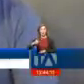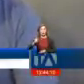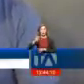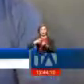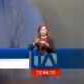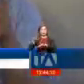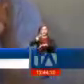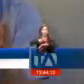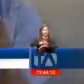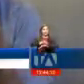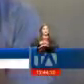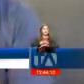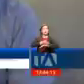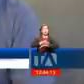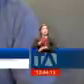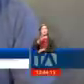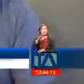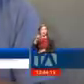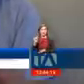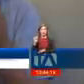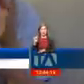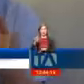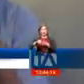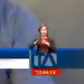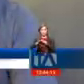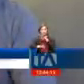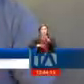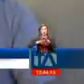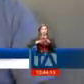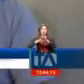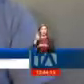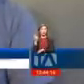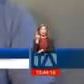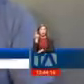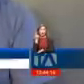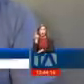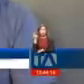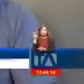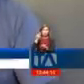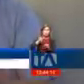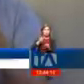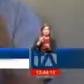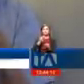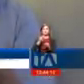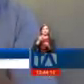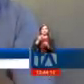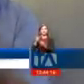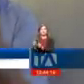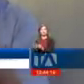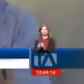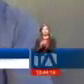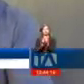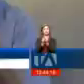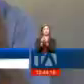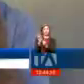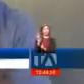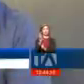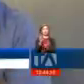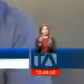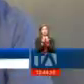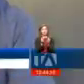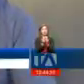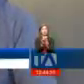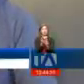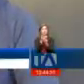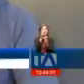su periodo, pero Carlos Vaca Mancheno no va solo a la Fiscalía General del Estado. Le acompaña el equipo